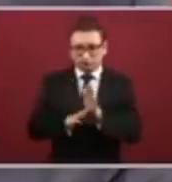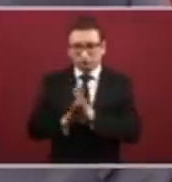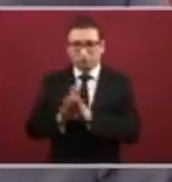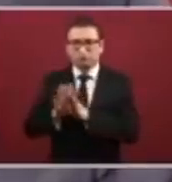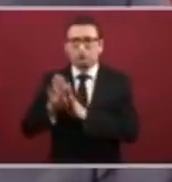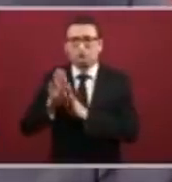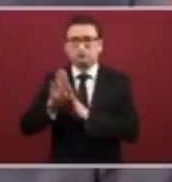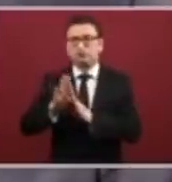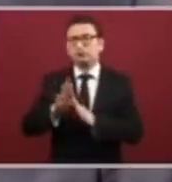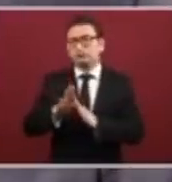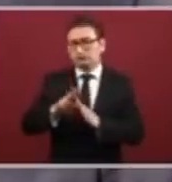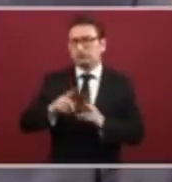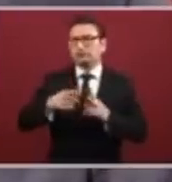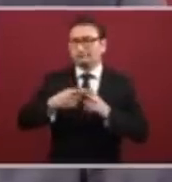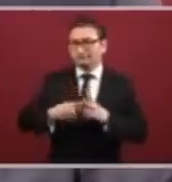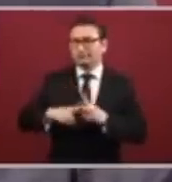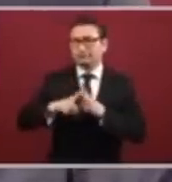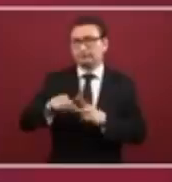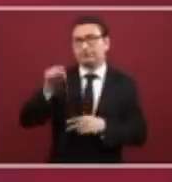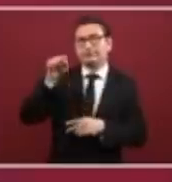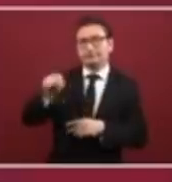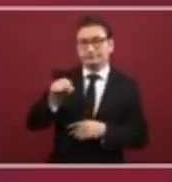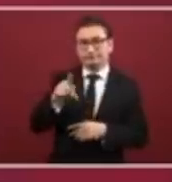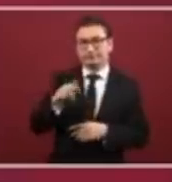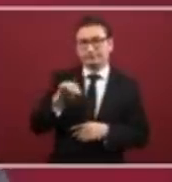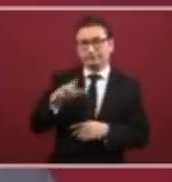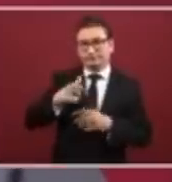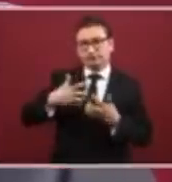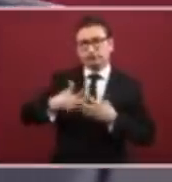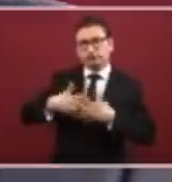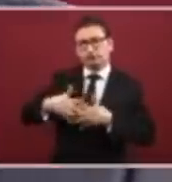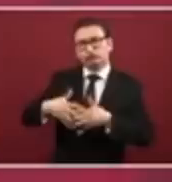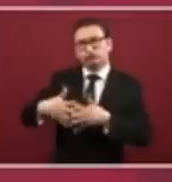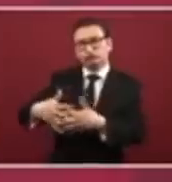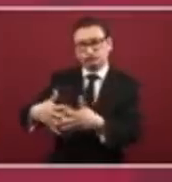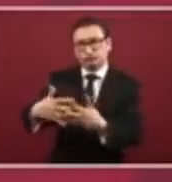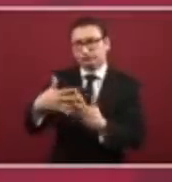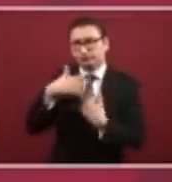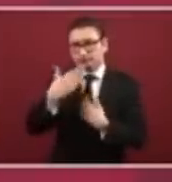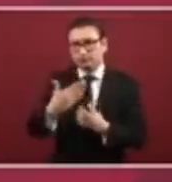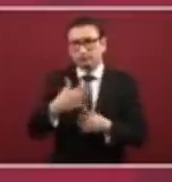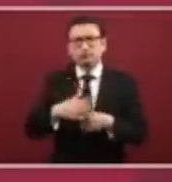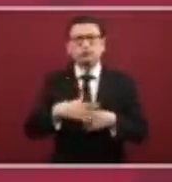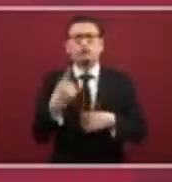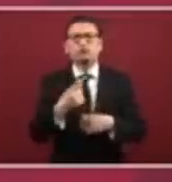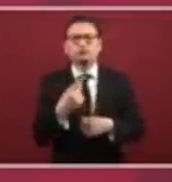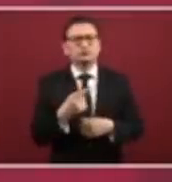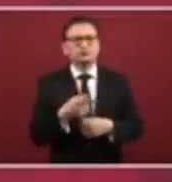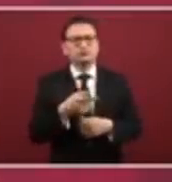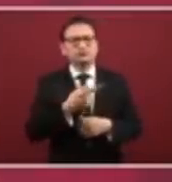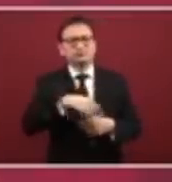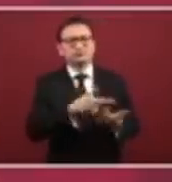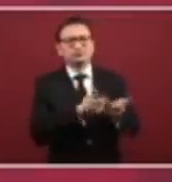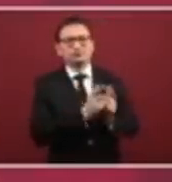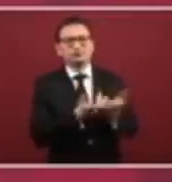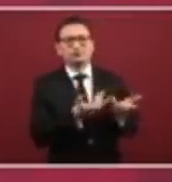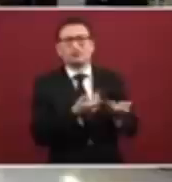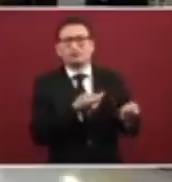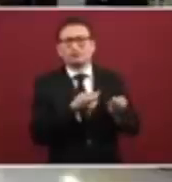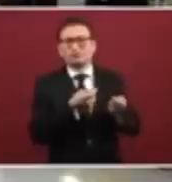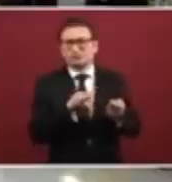Pemex, porque ¿qué es lo que hacen? ¿Cómo manipulan? Primero,